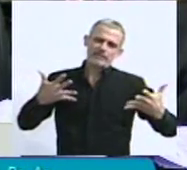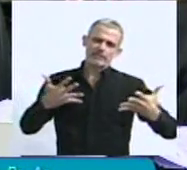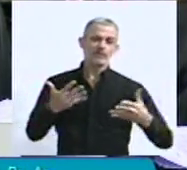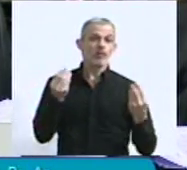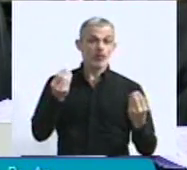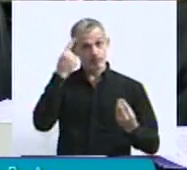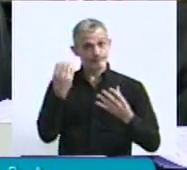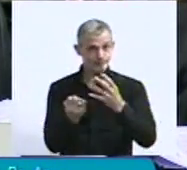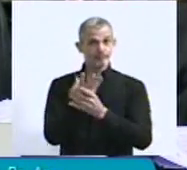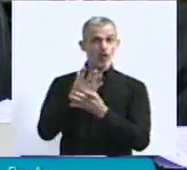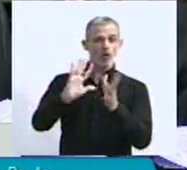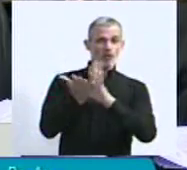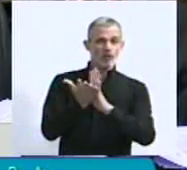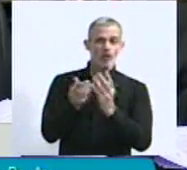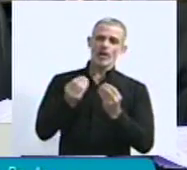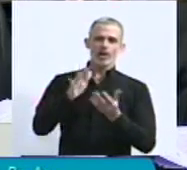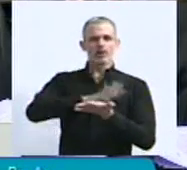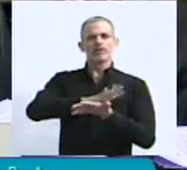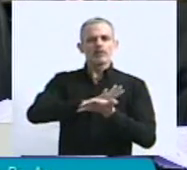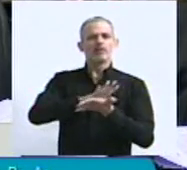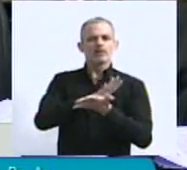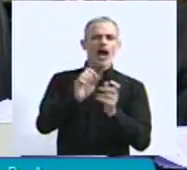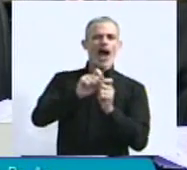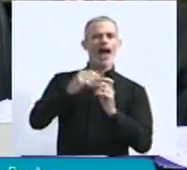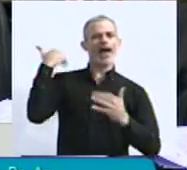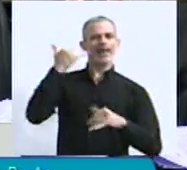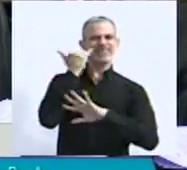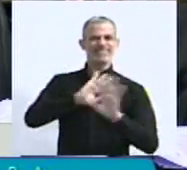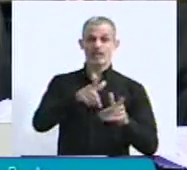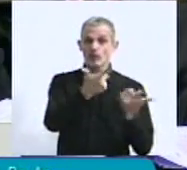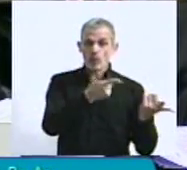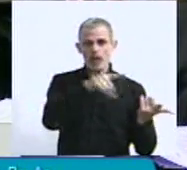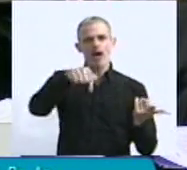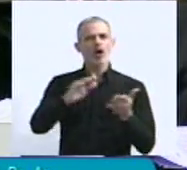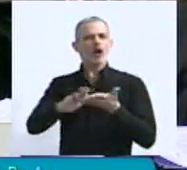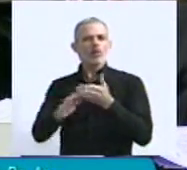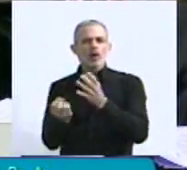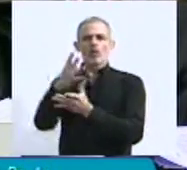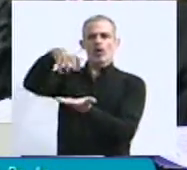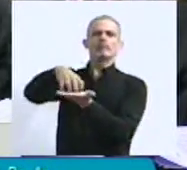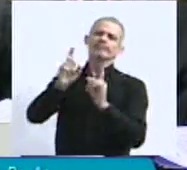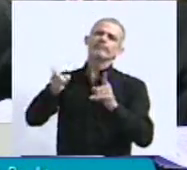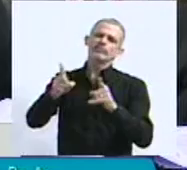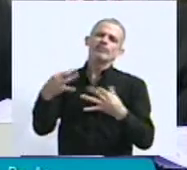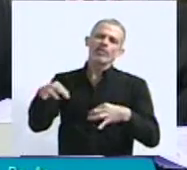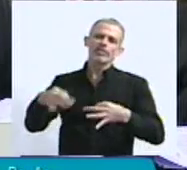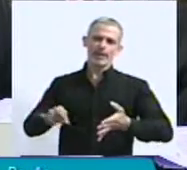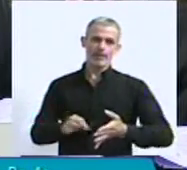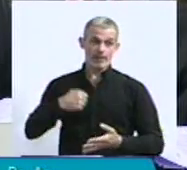porque ha creado condiciones de reparación social que no estaban presentes. Me parece